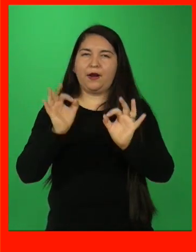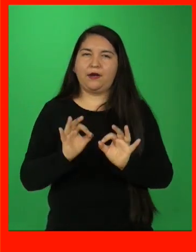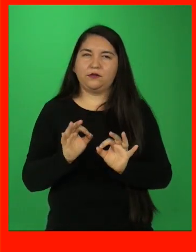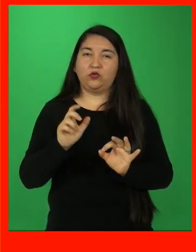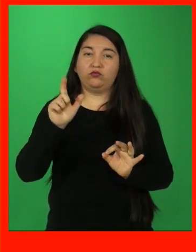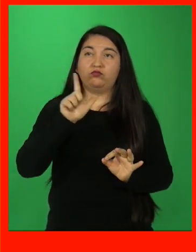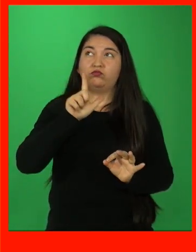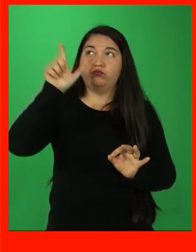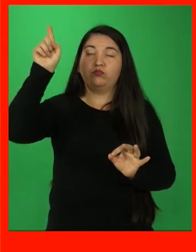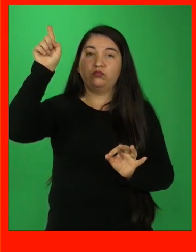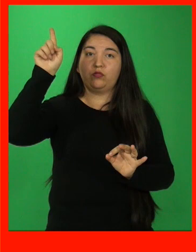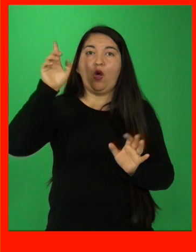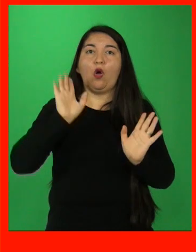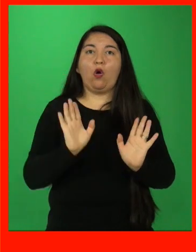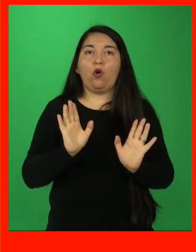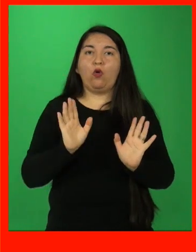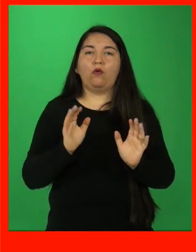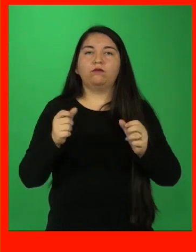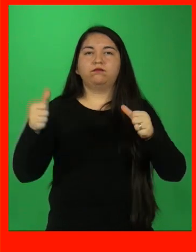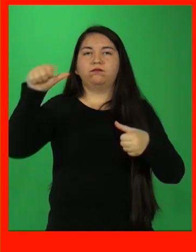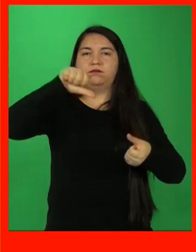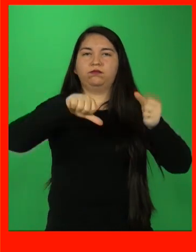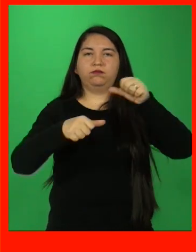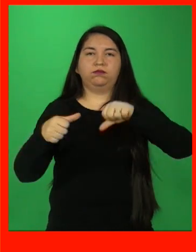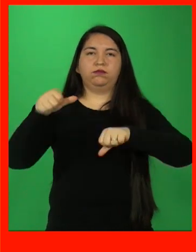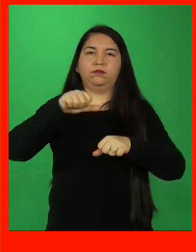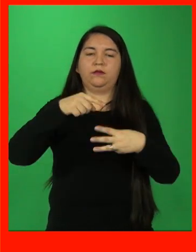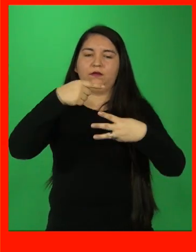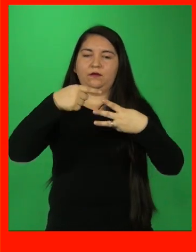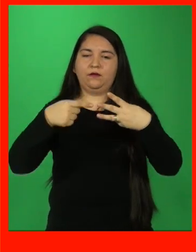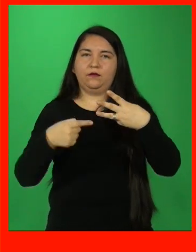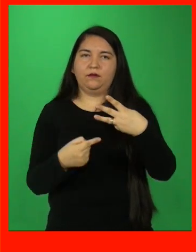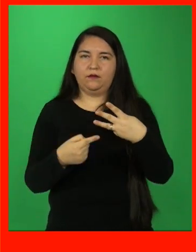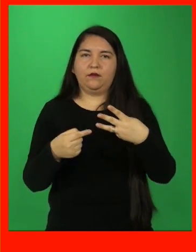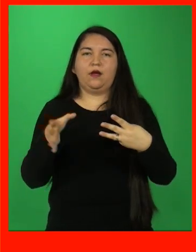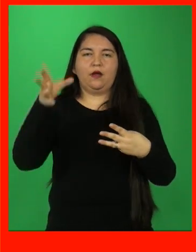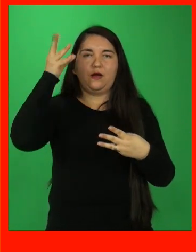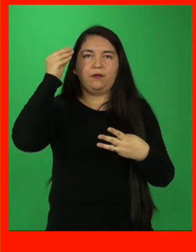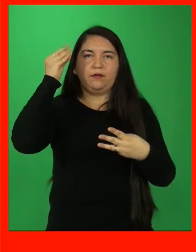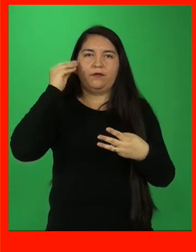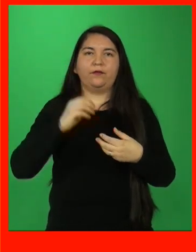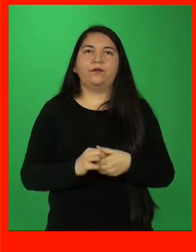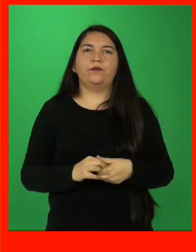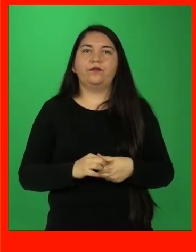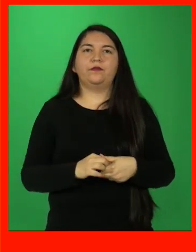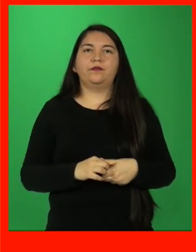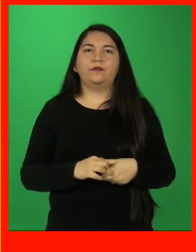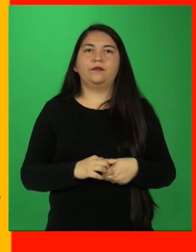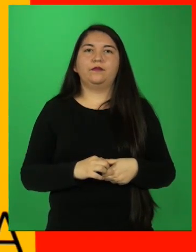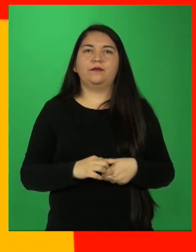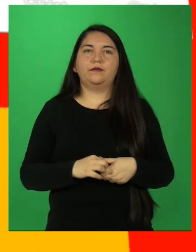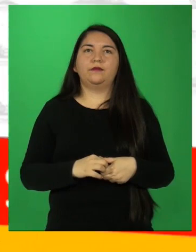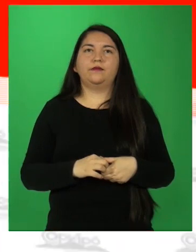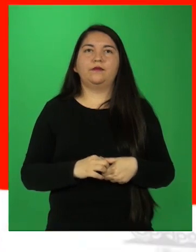el creacionismo, y luego vimos fijismo, transformismo y evolucionismo.